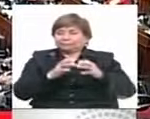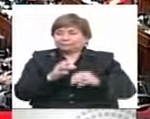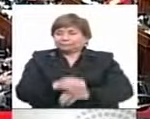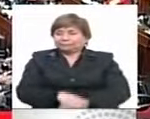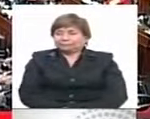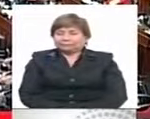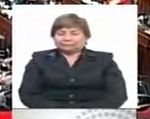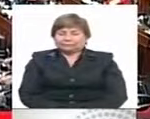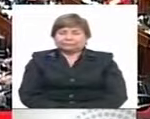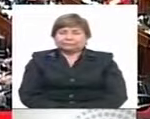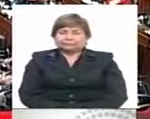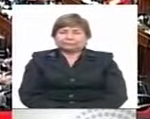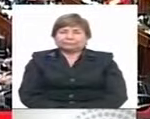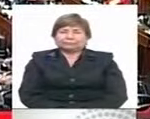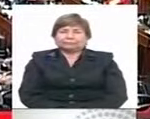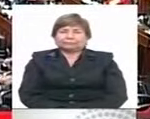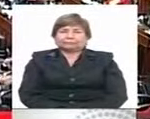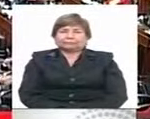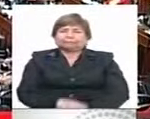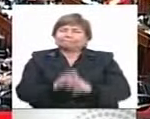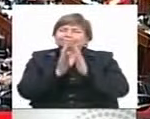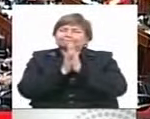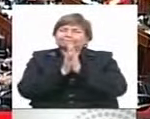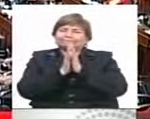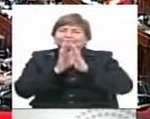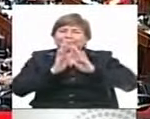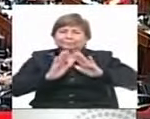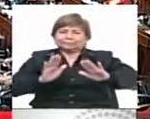lamentable. Así que, por favor. Por favor.